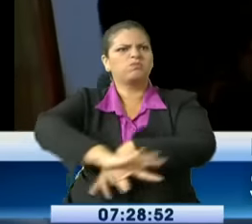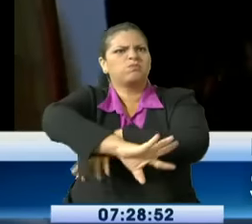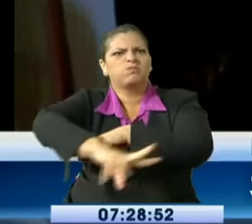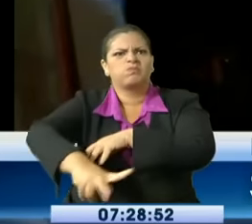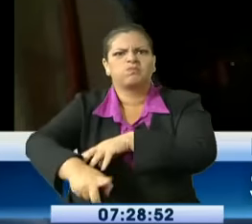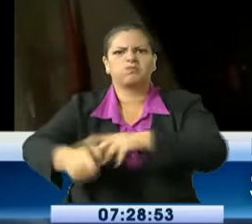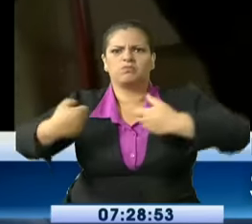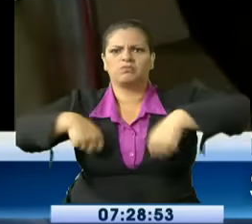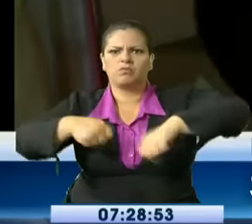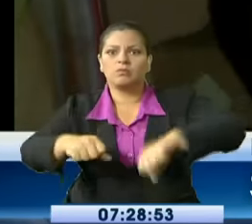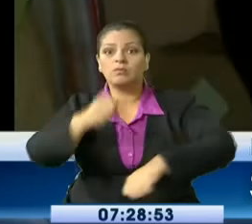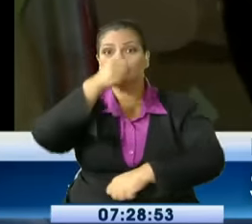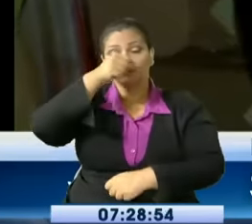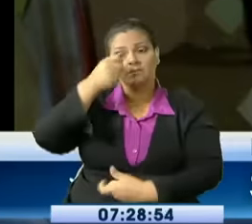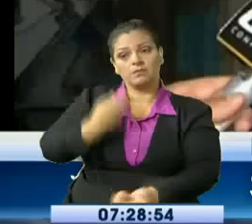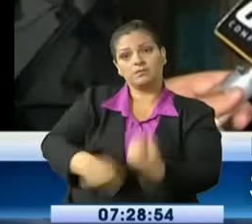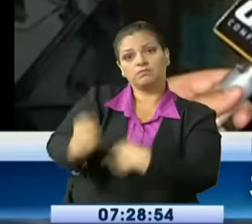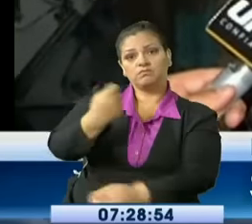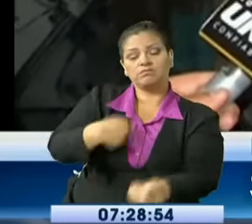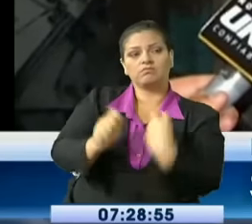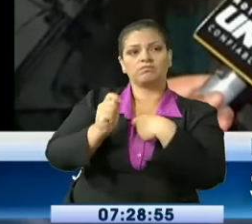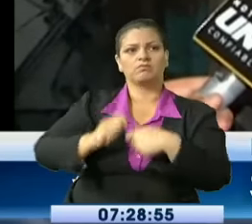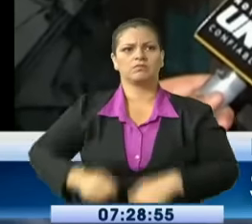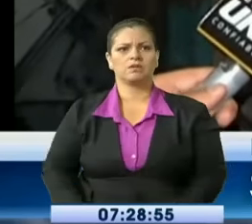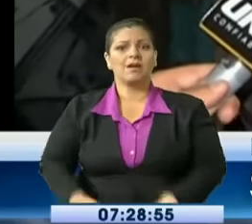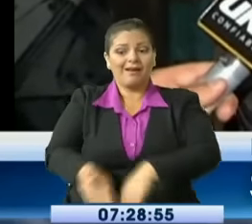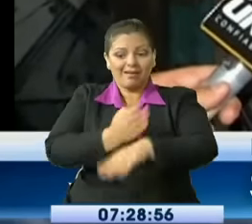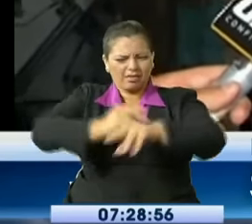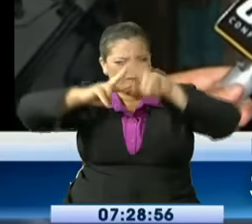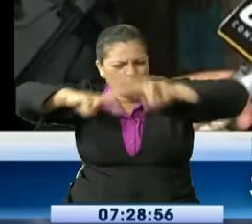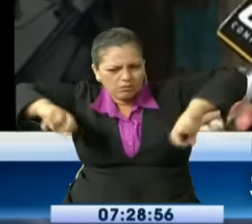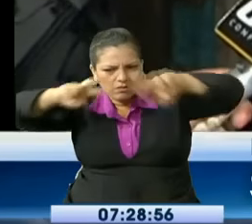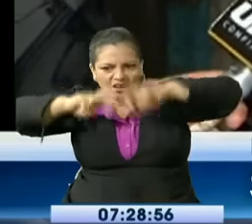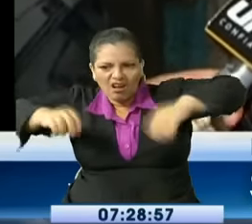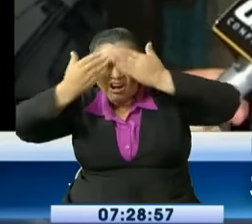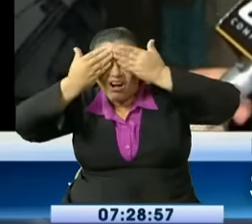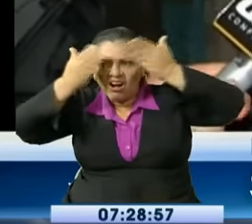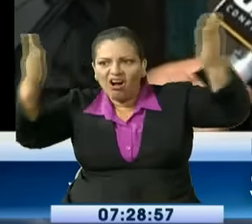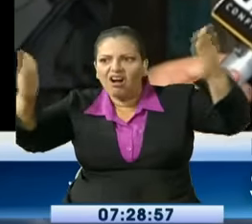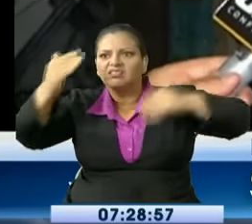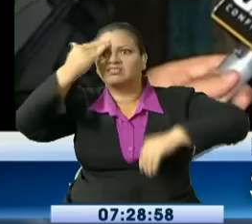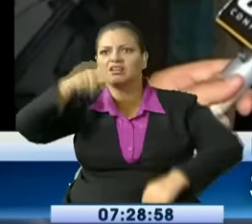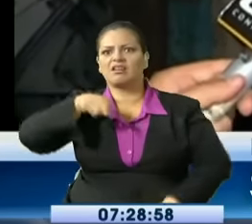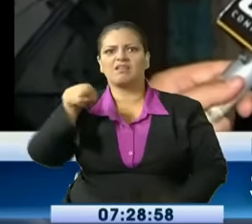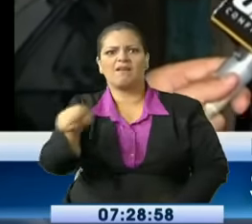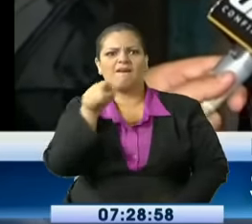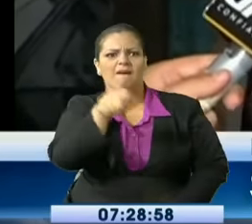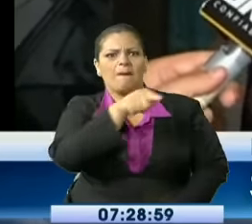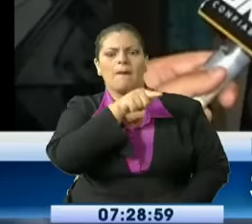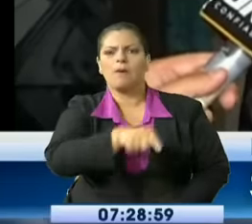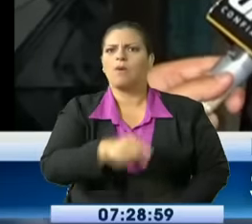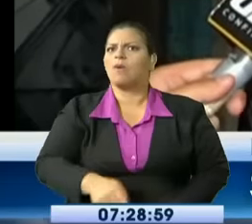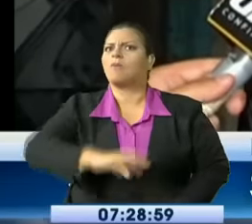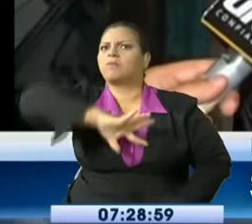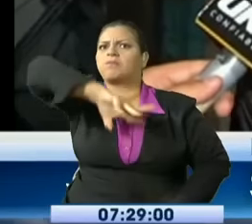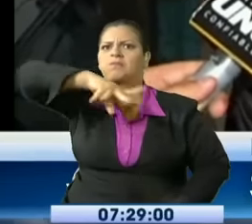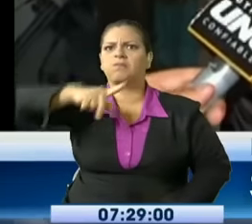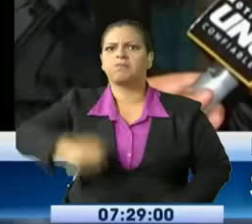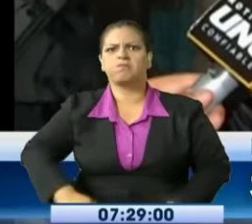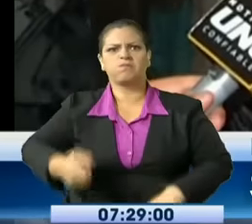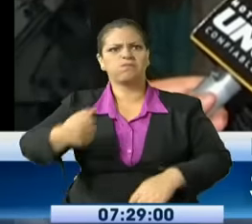y microtráfico de droga. Una investigación que está llevando en conjunto unidades especializadas de la policía y la unidad especializada de la